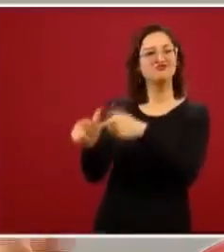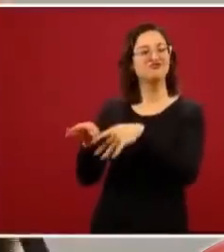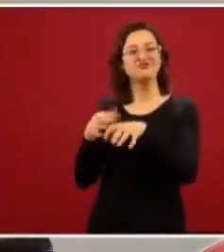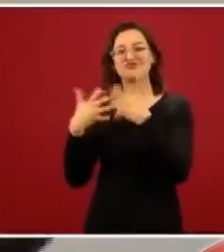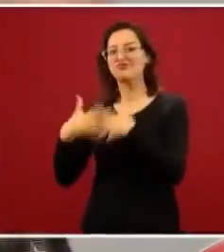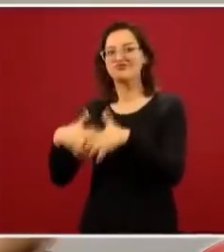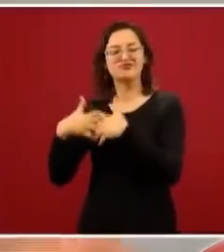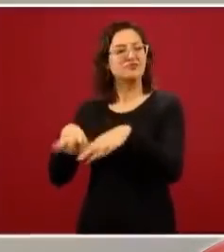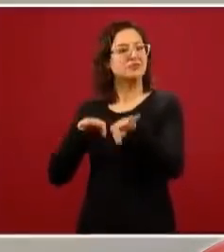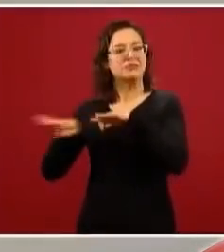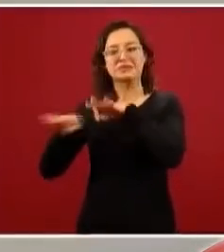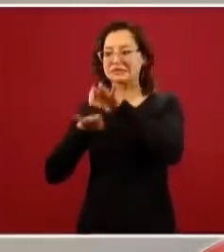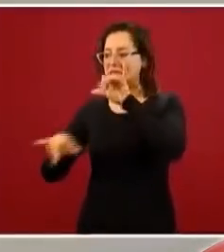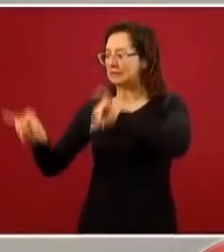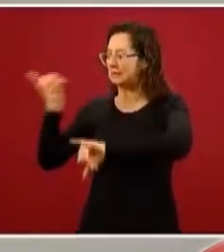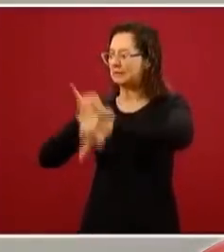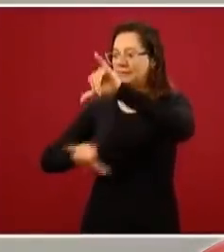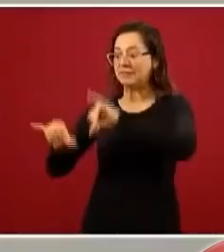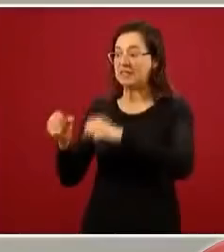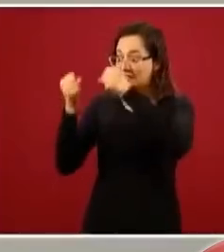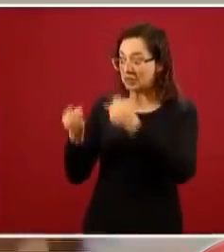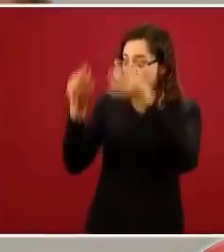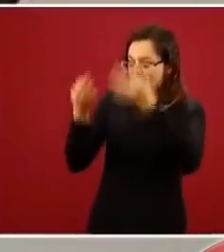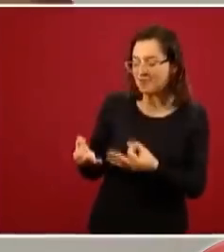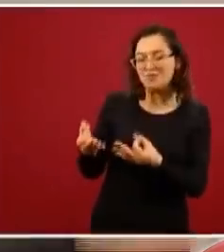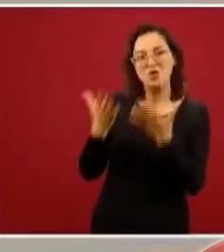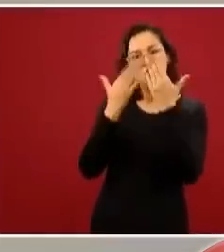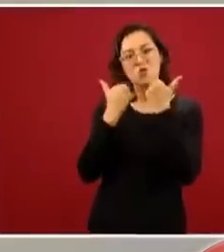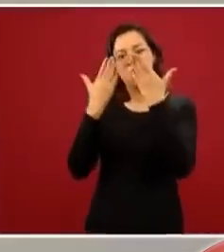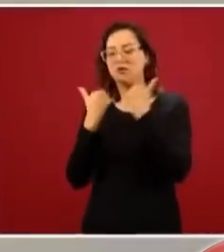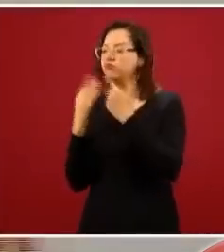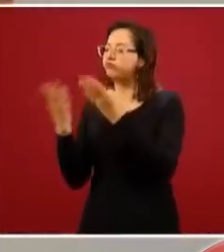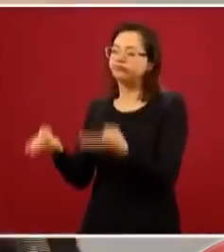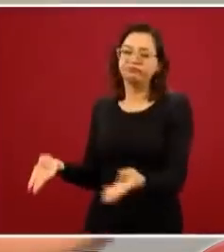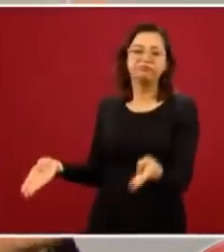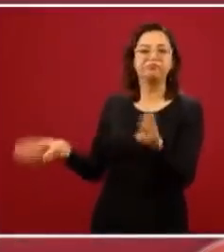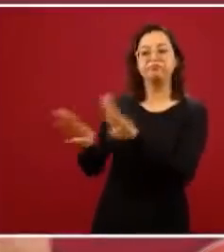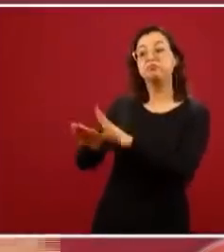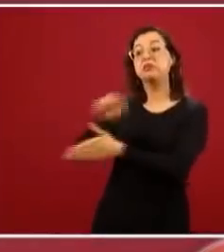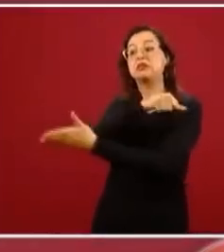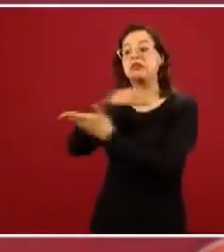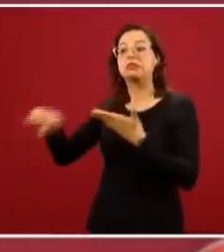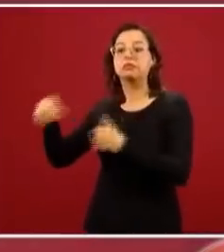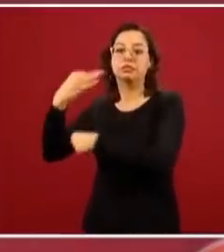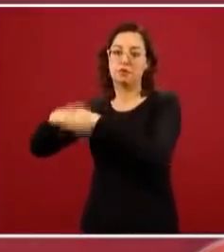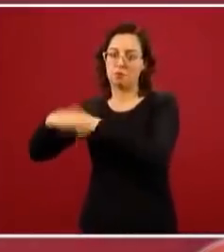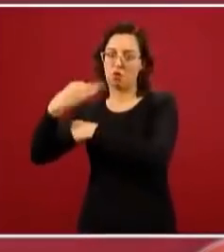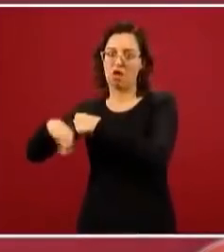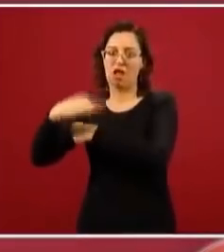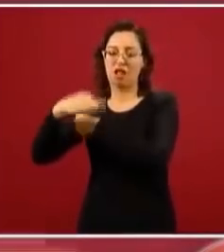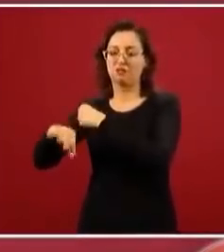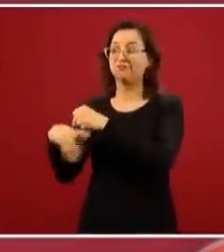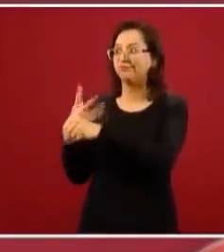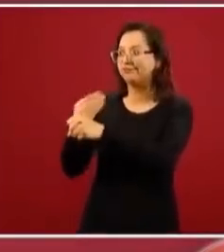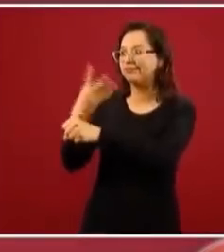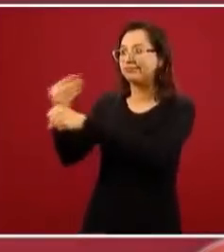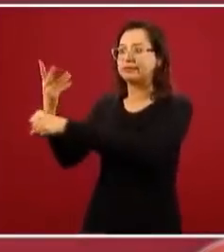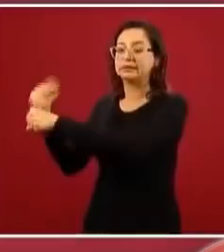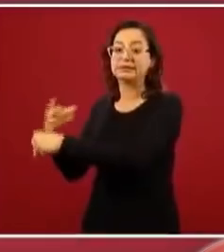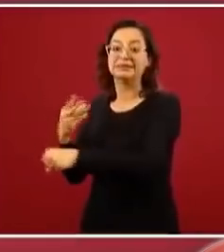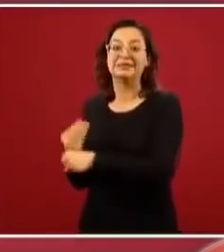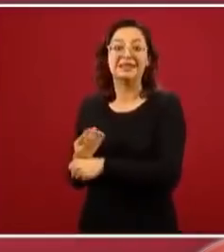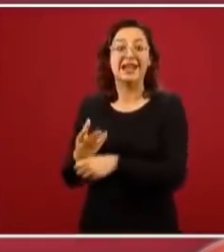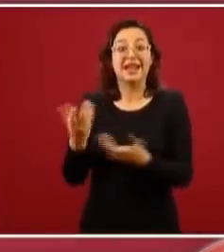apropiadas para producir medicamentos seguros de buena calidad, decidió cerrar temporalmente esta planta. El mundo entero